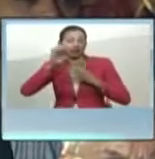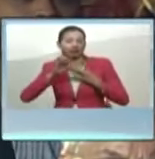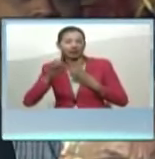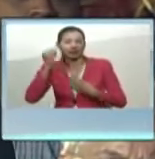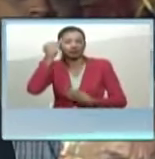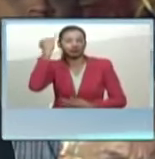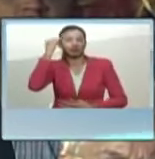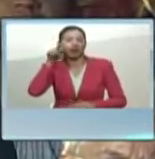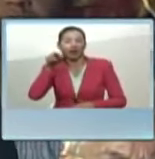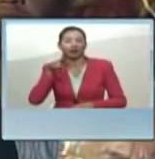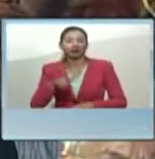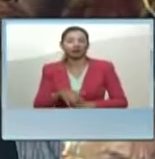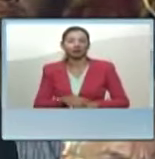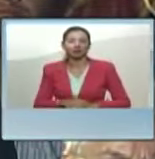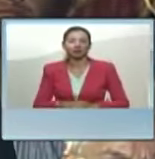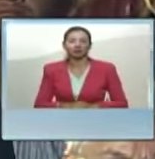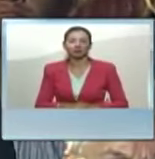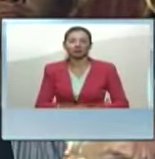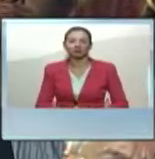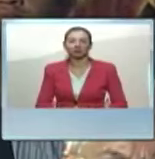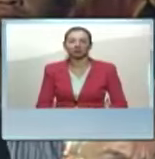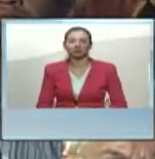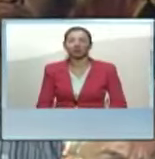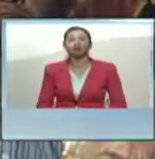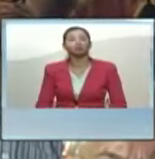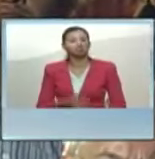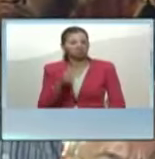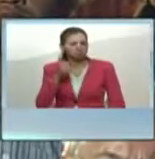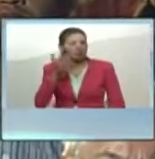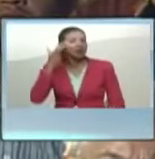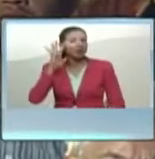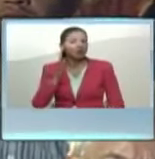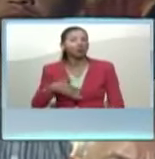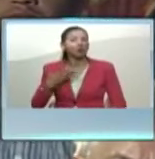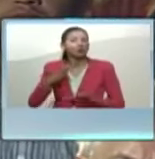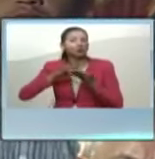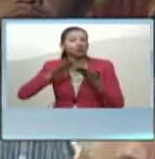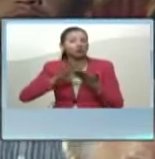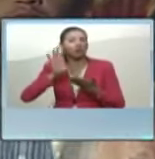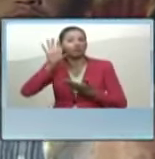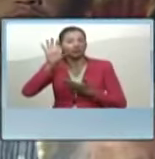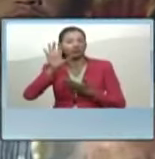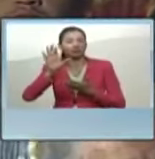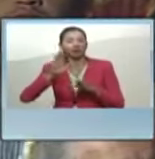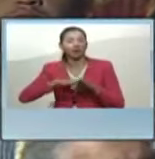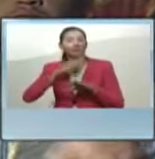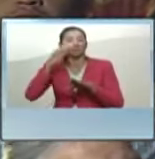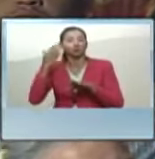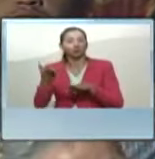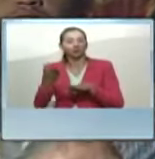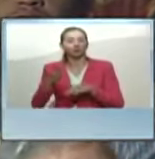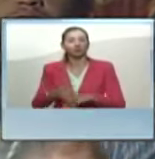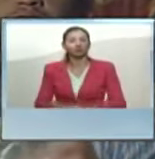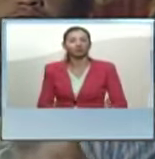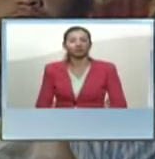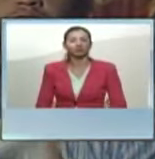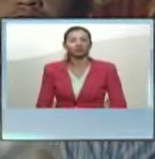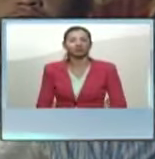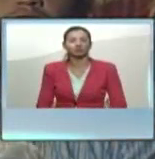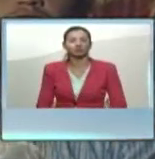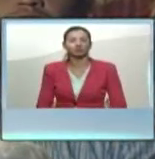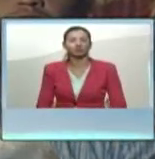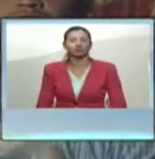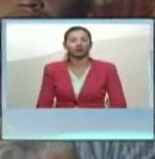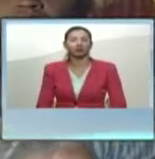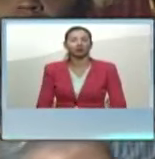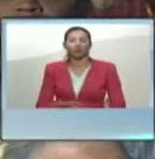que creo que va a rendir frutos para nuestro país, porque hay como un tipo de